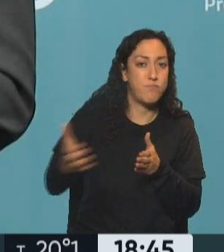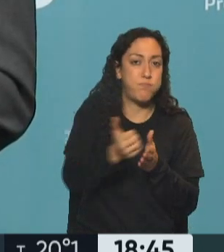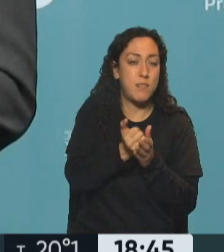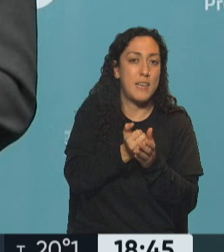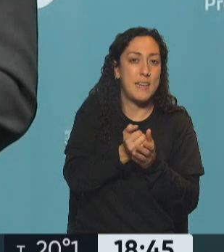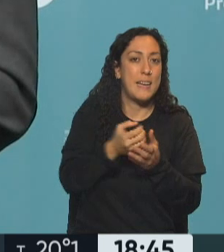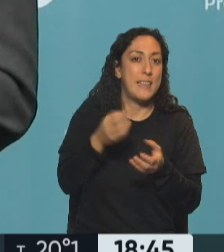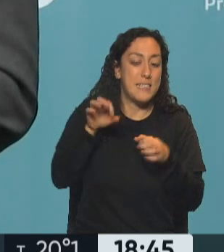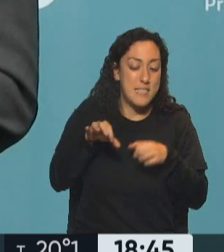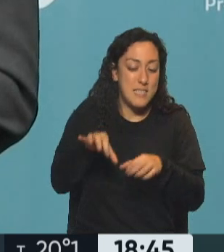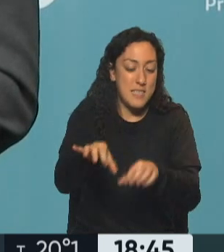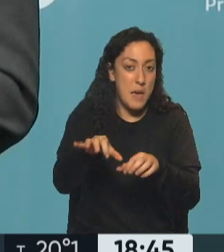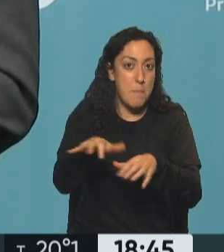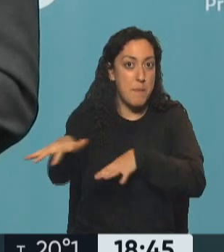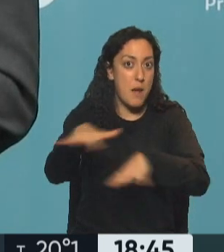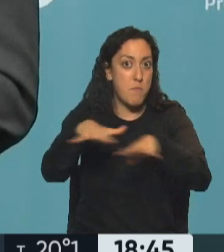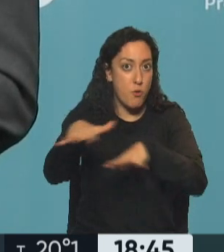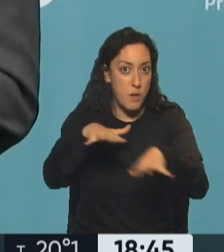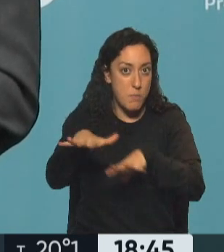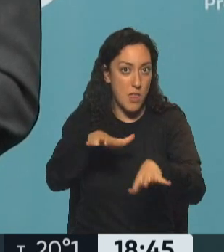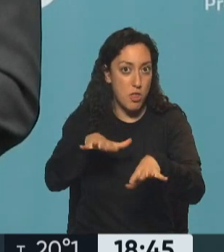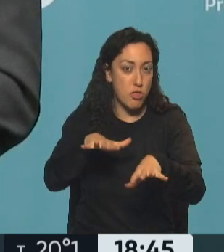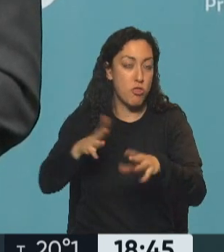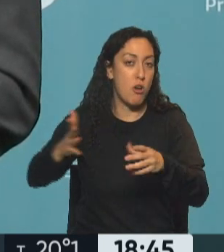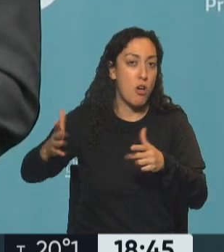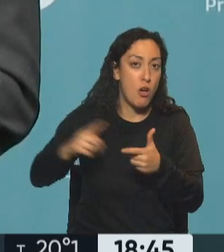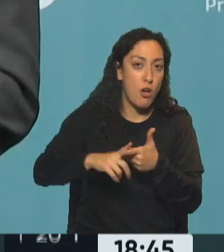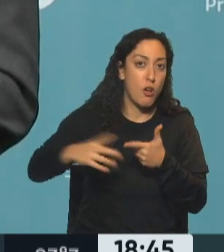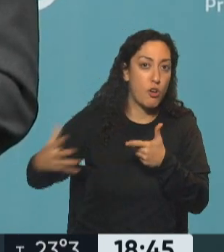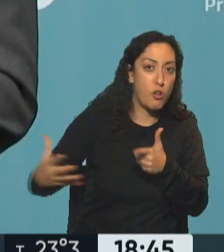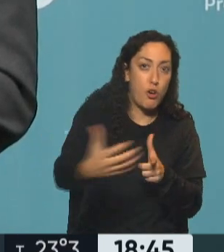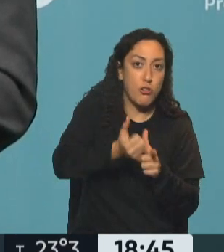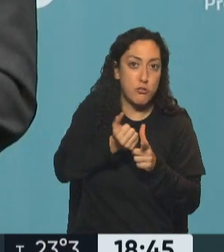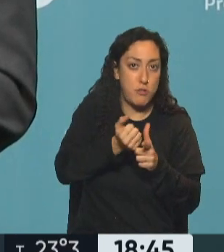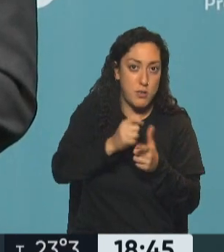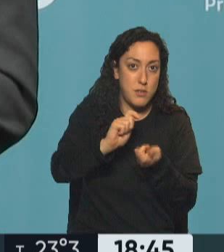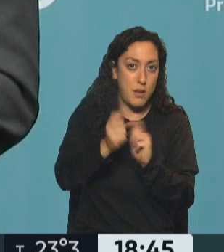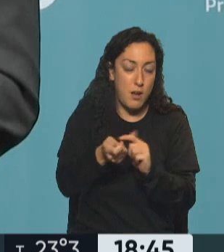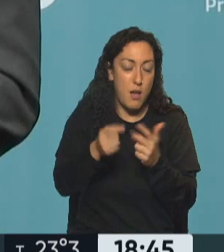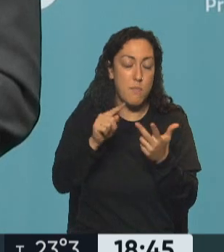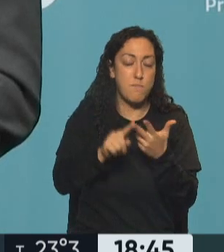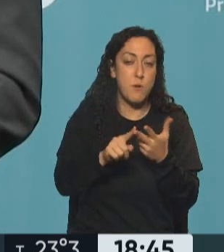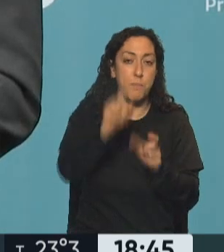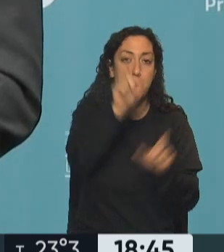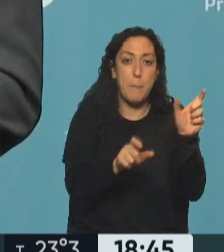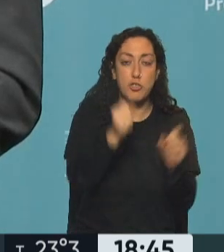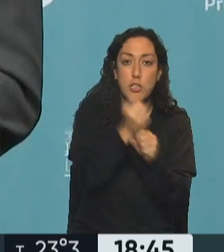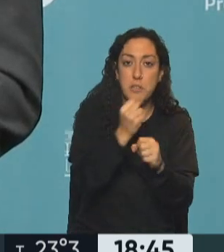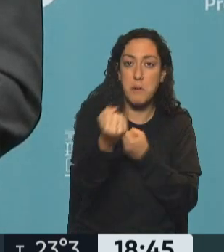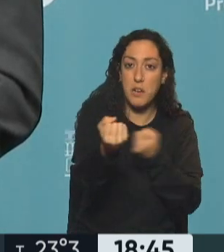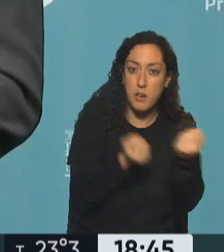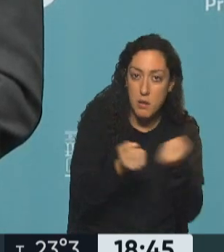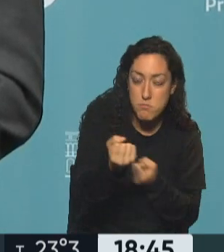da un movimiento importante en todo el tema de la cosecha, nos da un movimiento de los transportistas hacia los acopios o hacia el